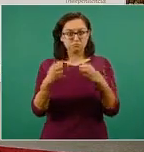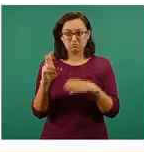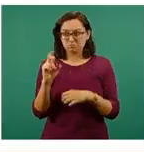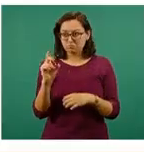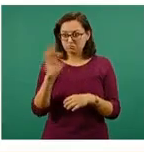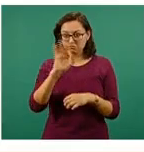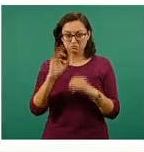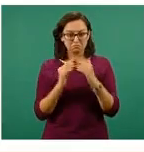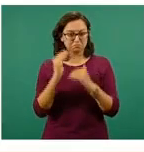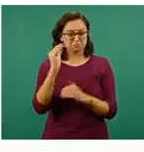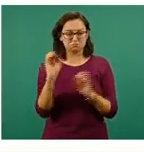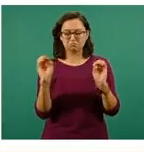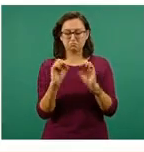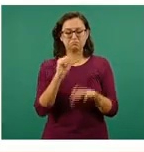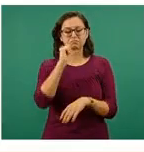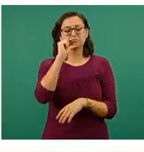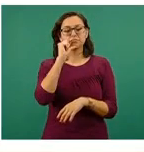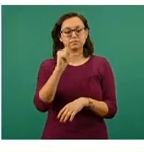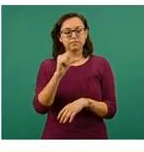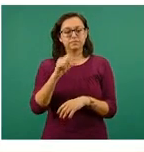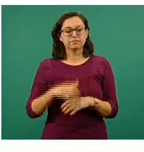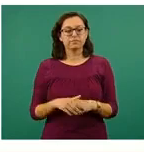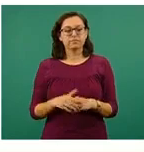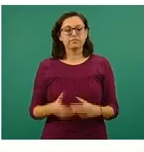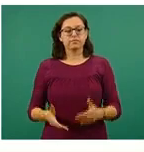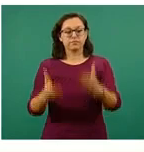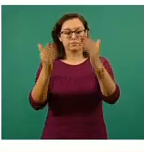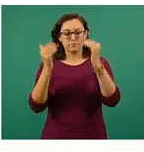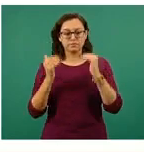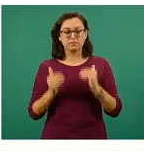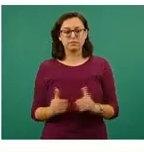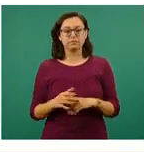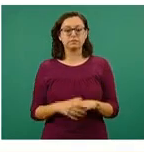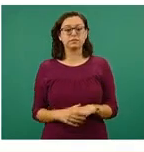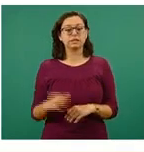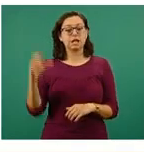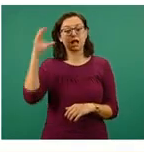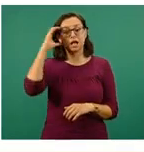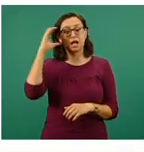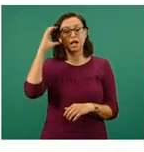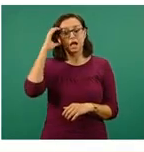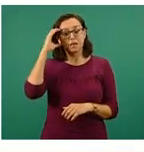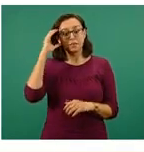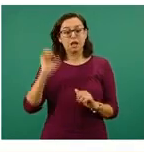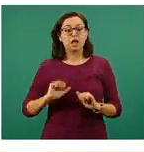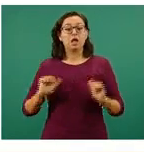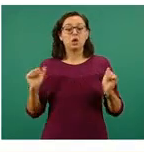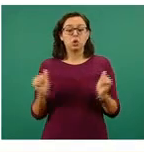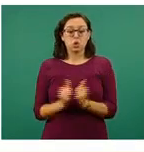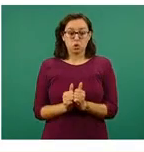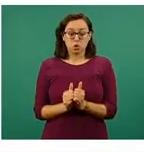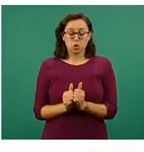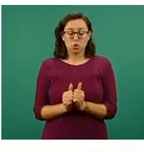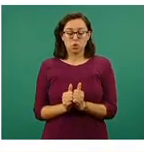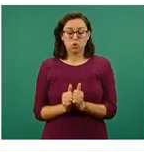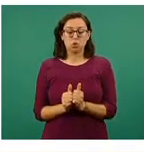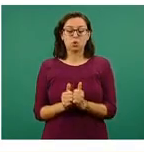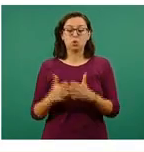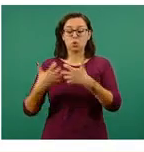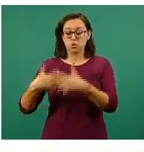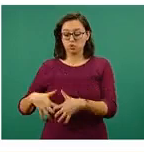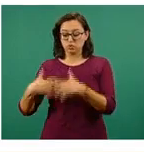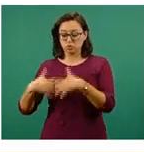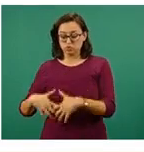30% de la ocupación. Sobre las camas que atienden a personas que tienen disponibilidad de un